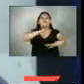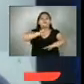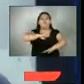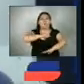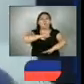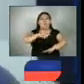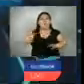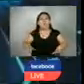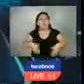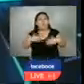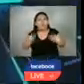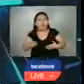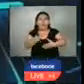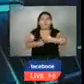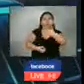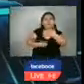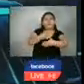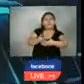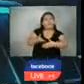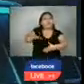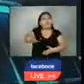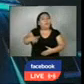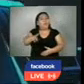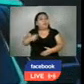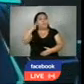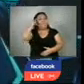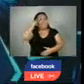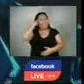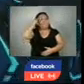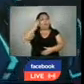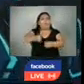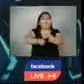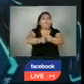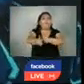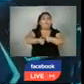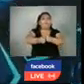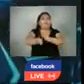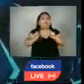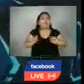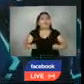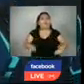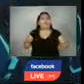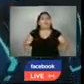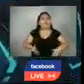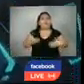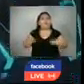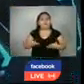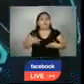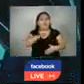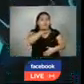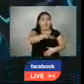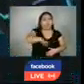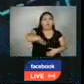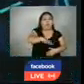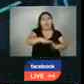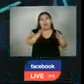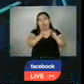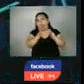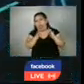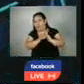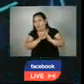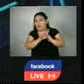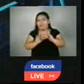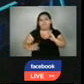nuevo universo digital pretende aportar muchísimas ventajas al momento de acceder a las propiedades de casa mucho